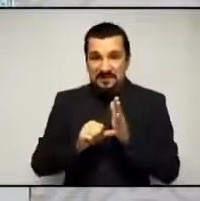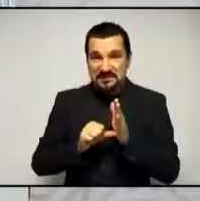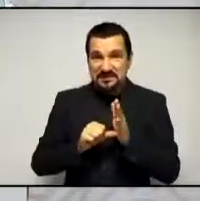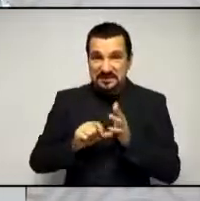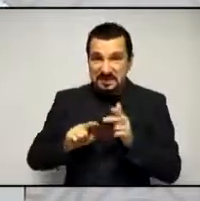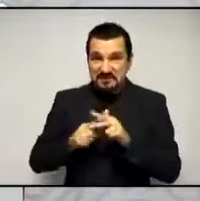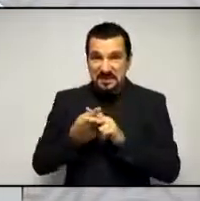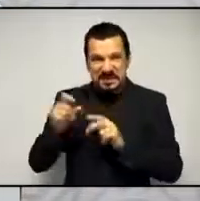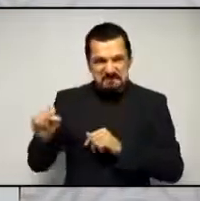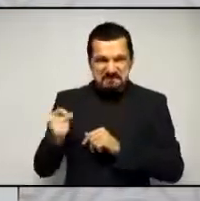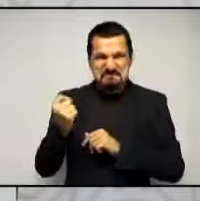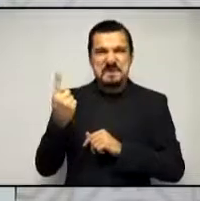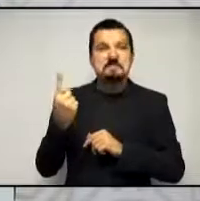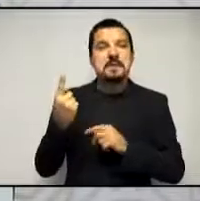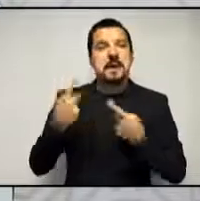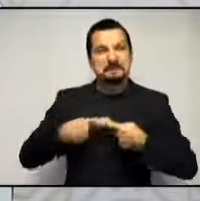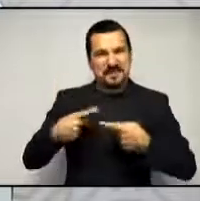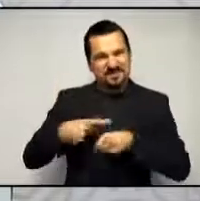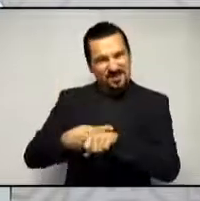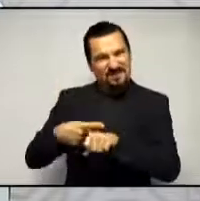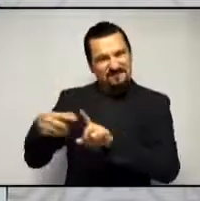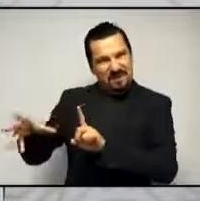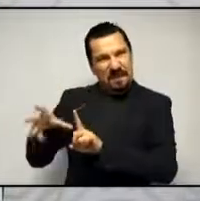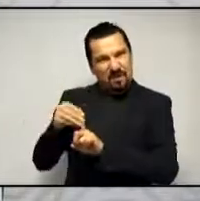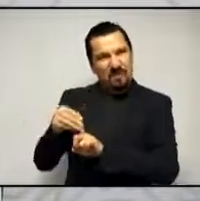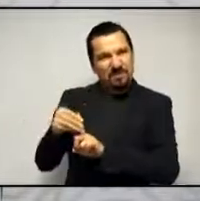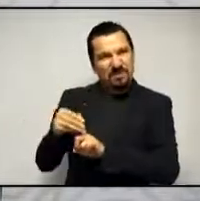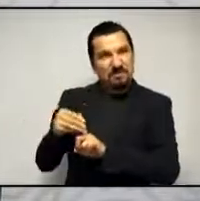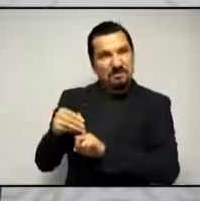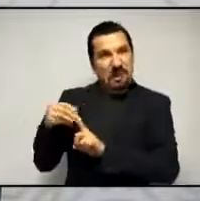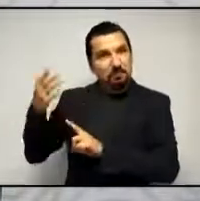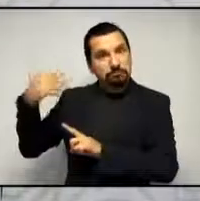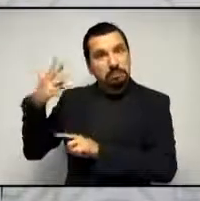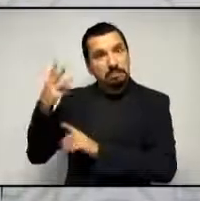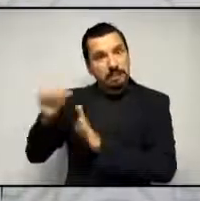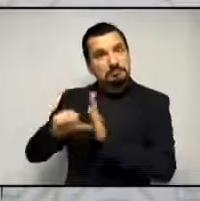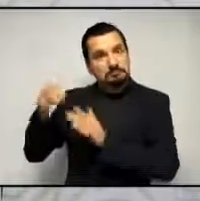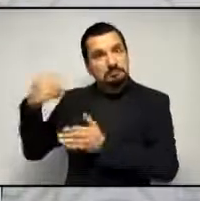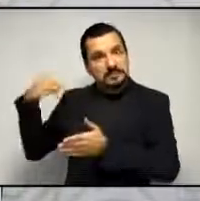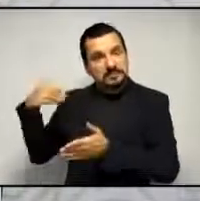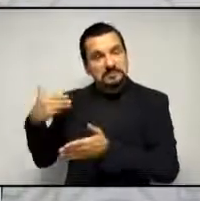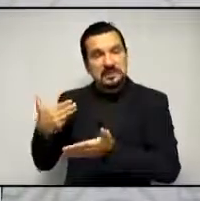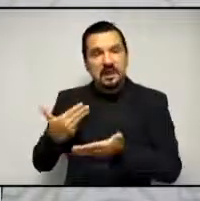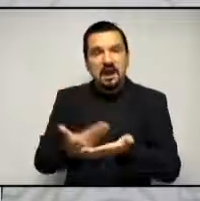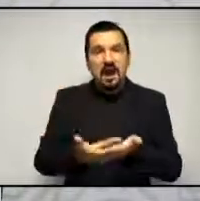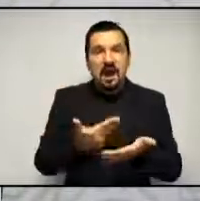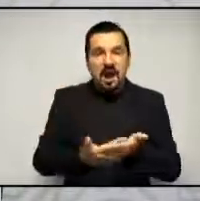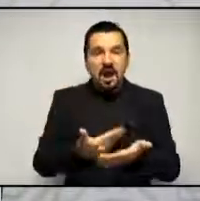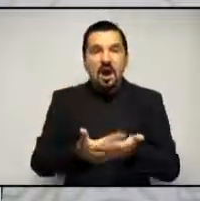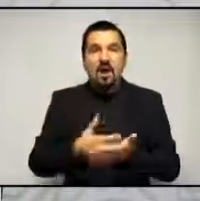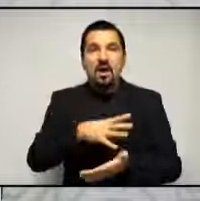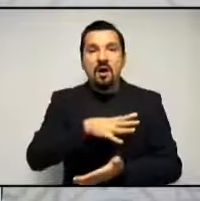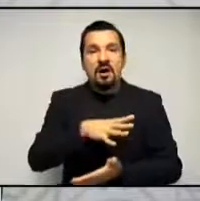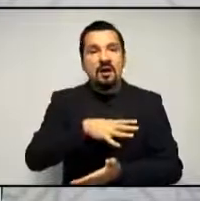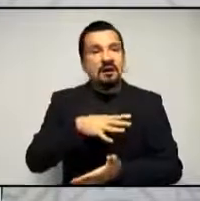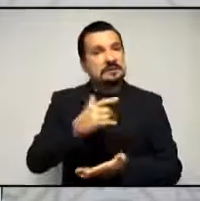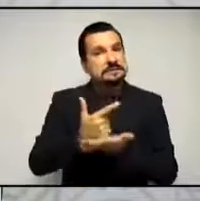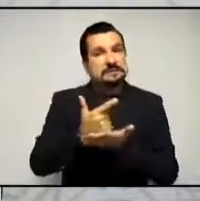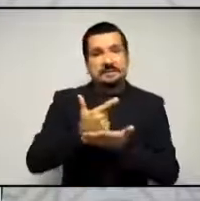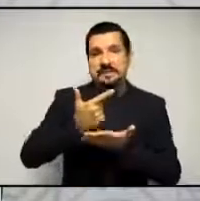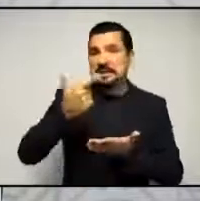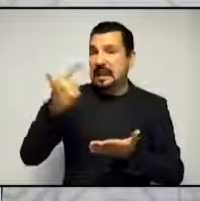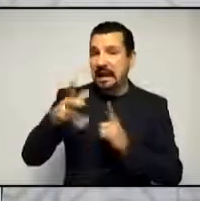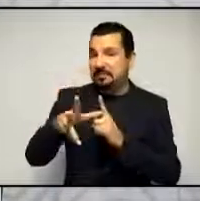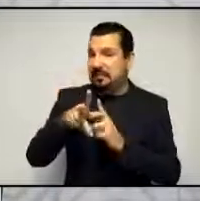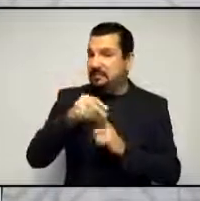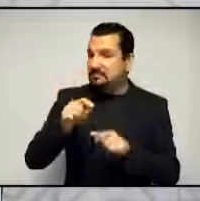haberse registrado en sonora el primer caso por kobe 19 estamos en una etapa crítica de esta